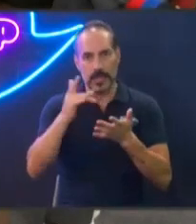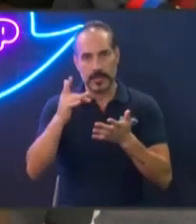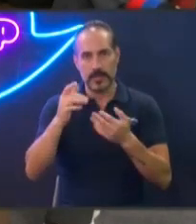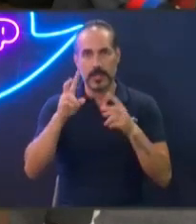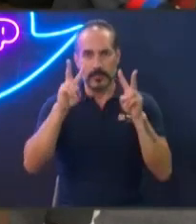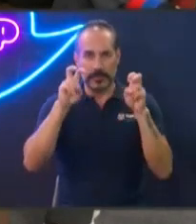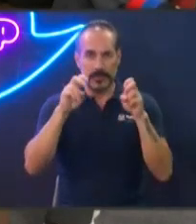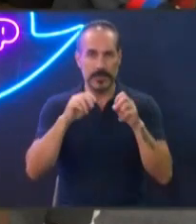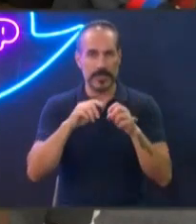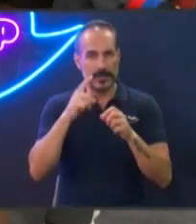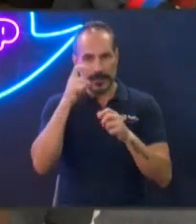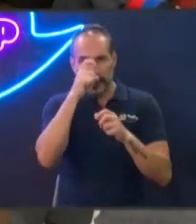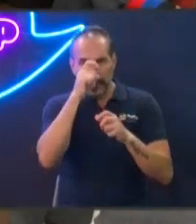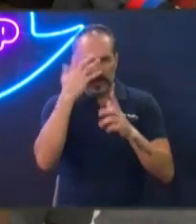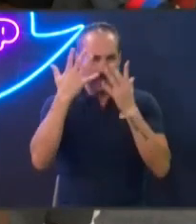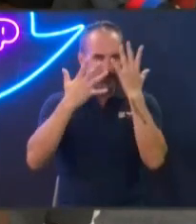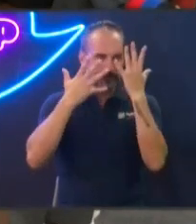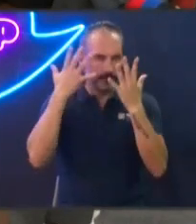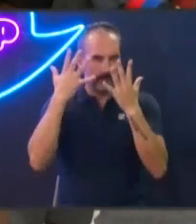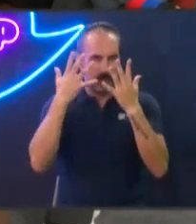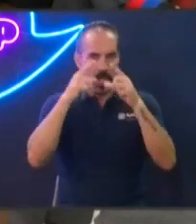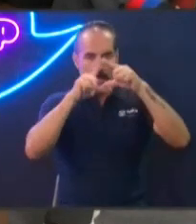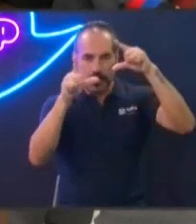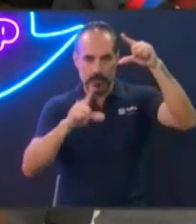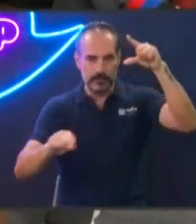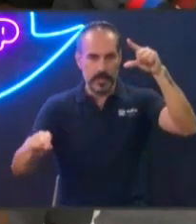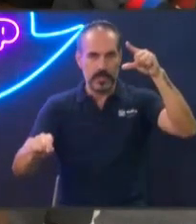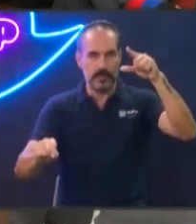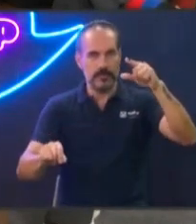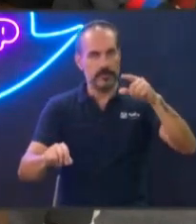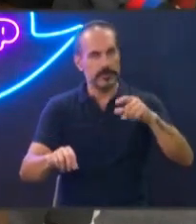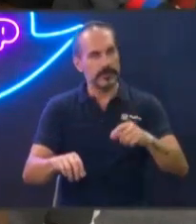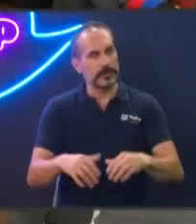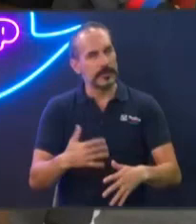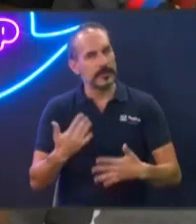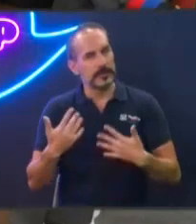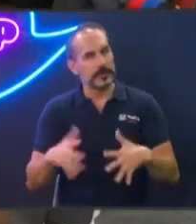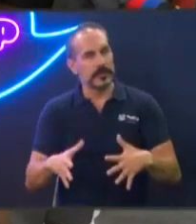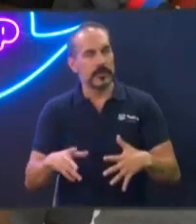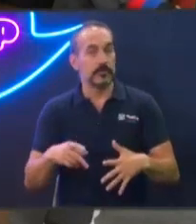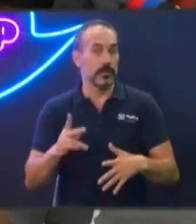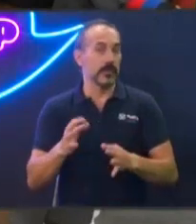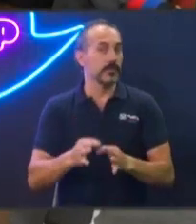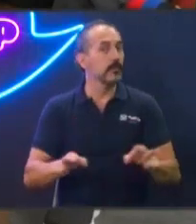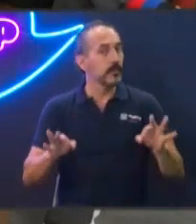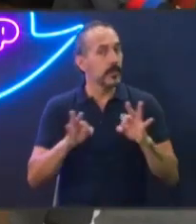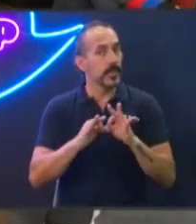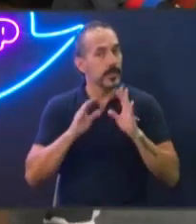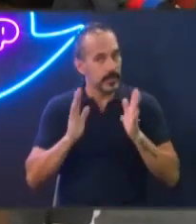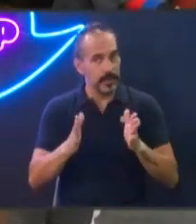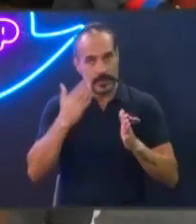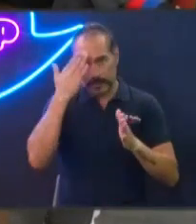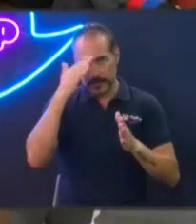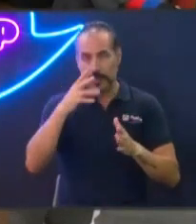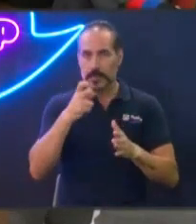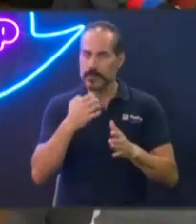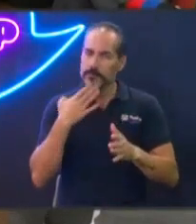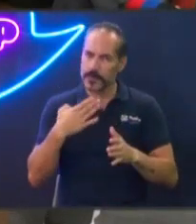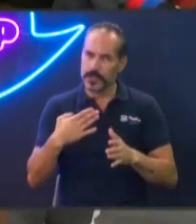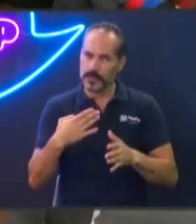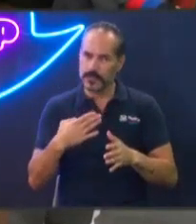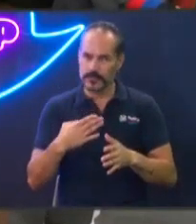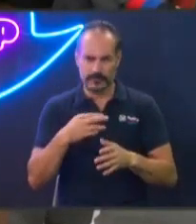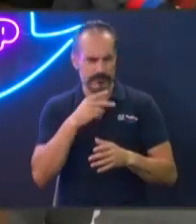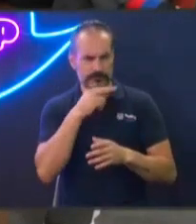es un tema que no se toca mucho es un tema que en México todavía tiene ciertos rezagos y que definitivamente las sexualidad influye en toda nuestra